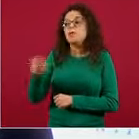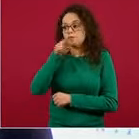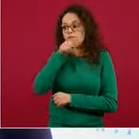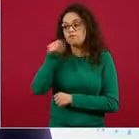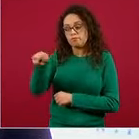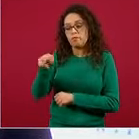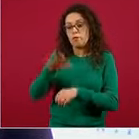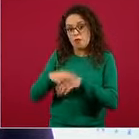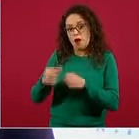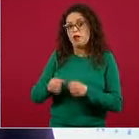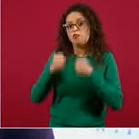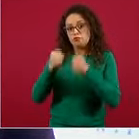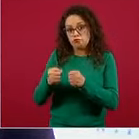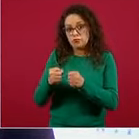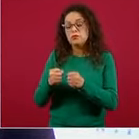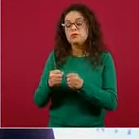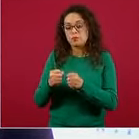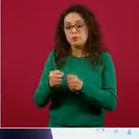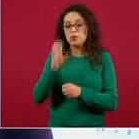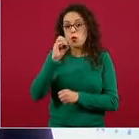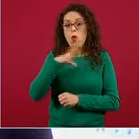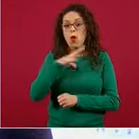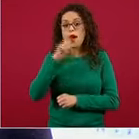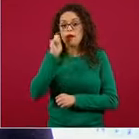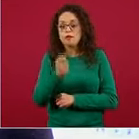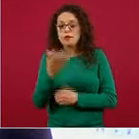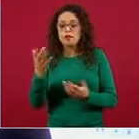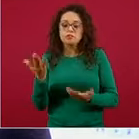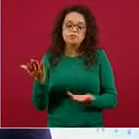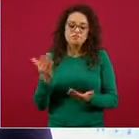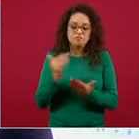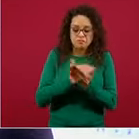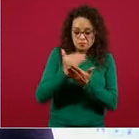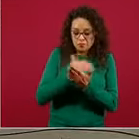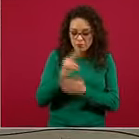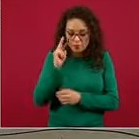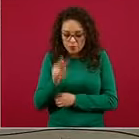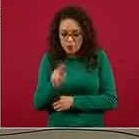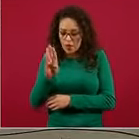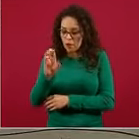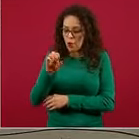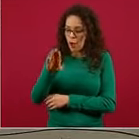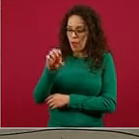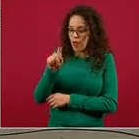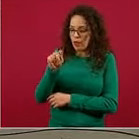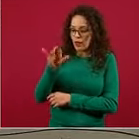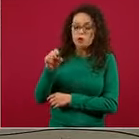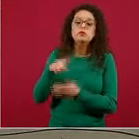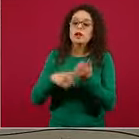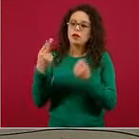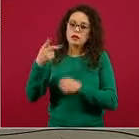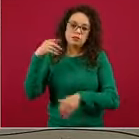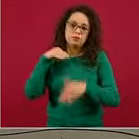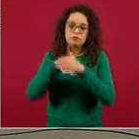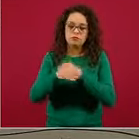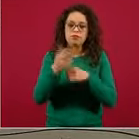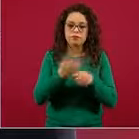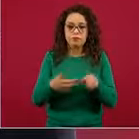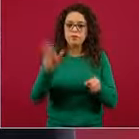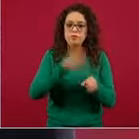tenemos parámetros biomédicos que en su momento requieren de una observación directa y puntual a través de una